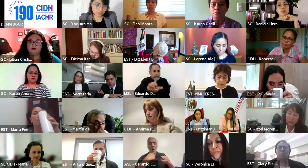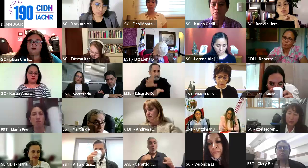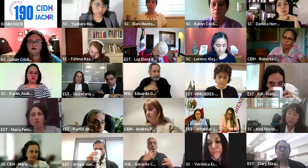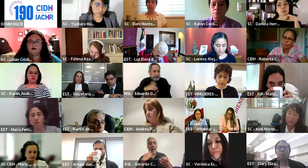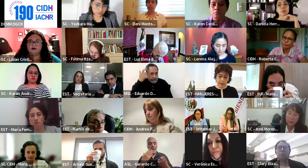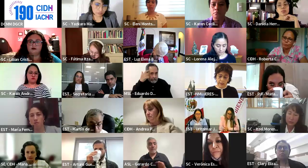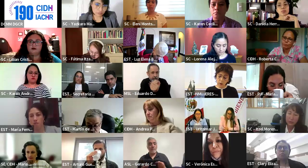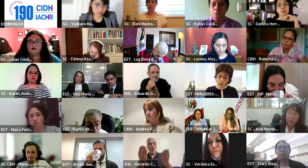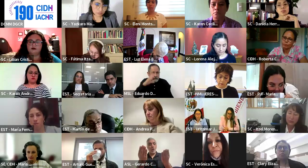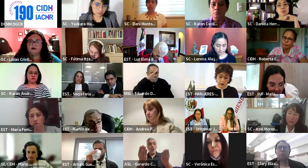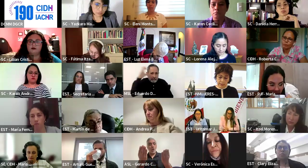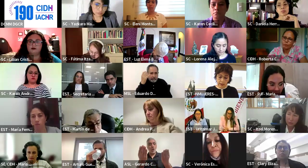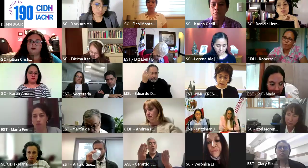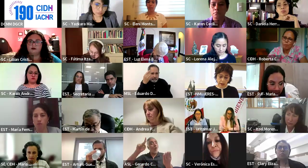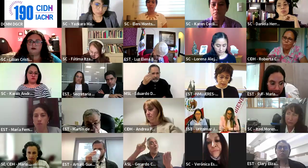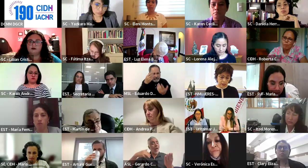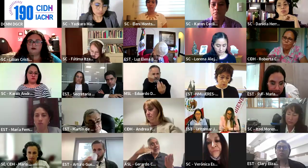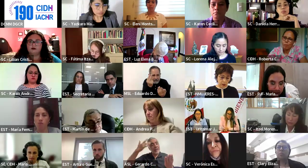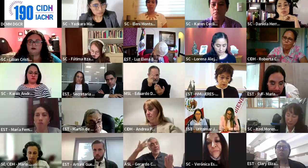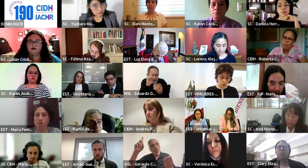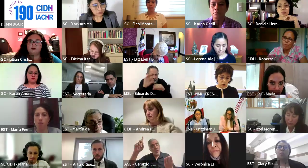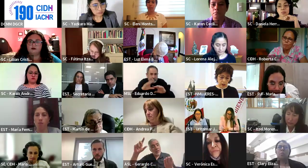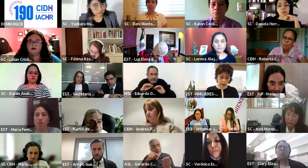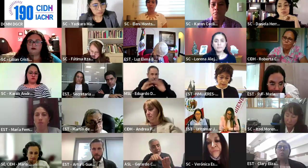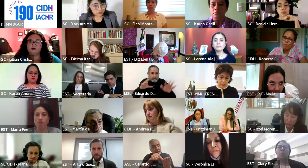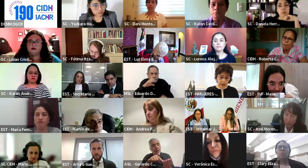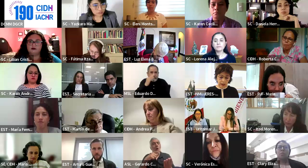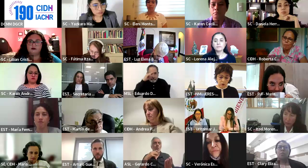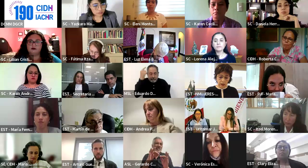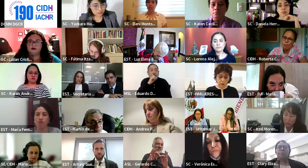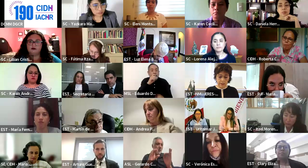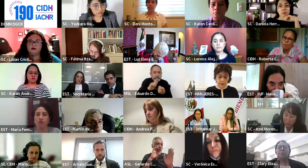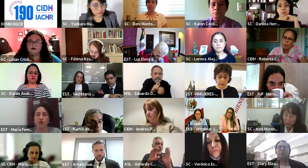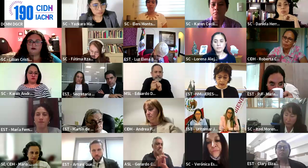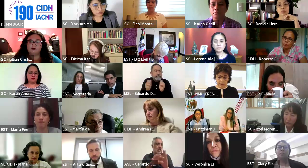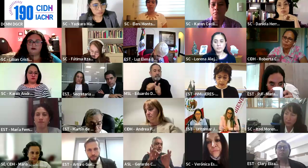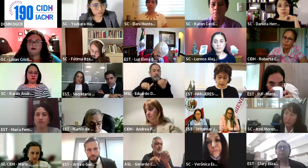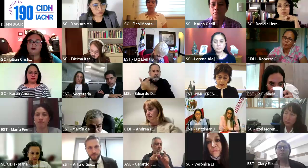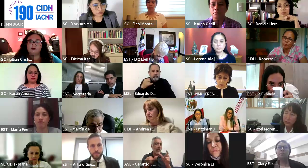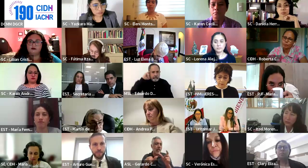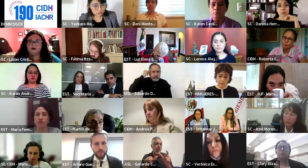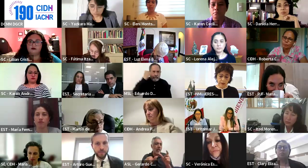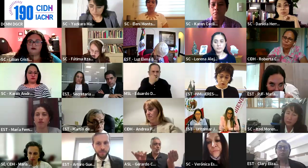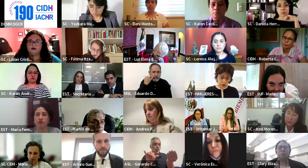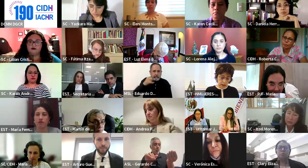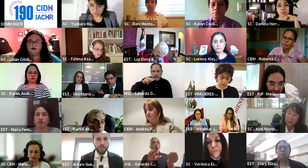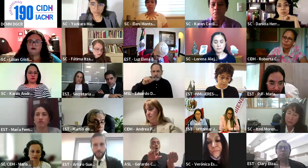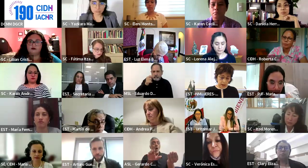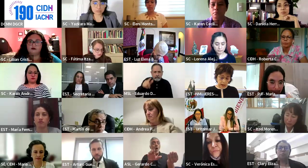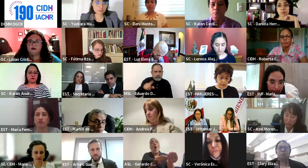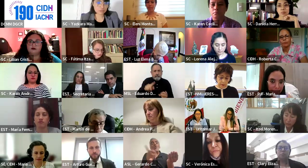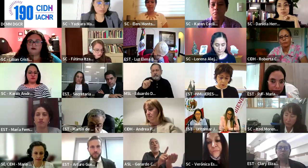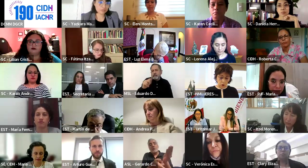mediante imágenes y lenguaje fácil, así como la traducción de la cartilla en dos lenguas indígenas, náhuatl y